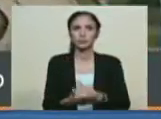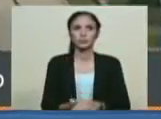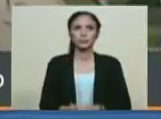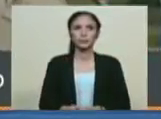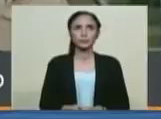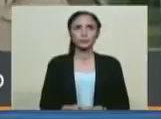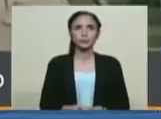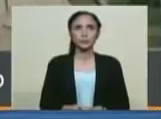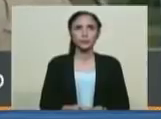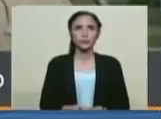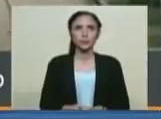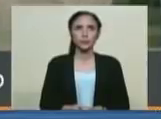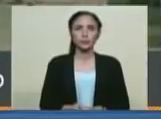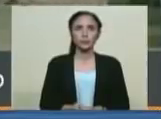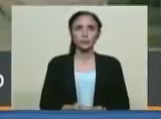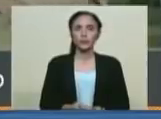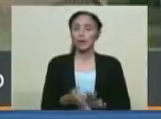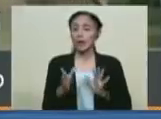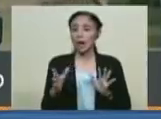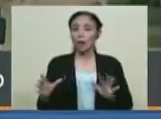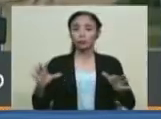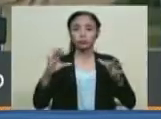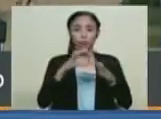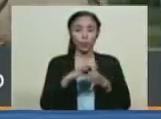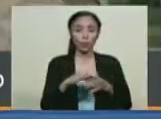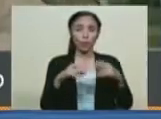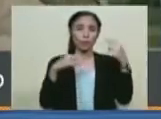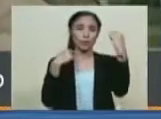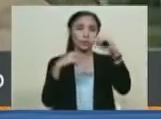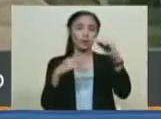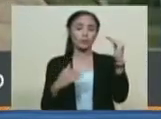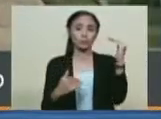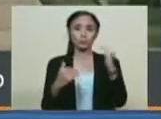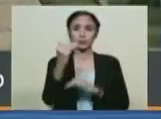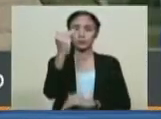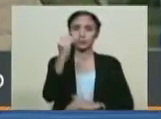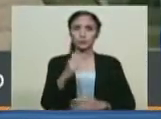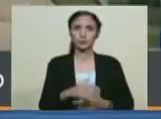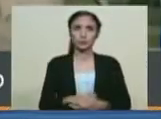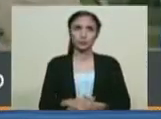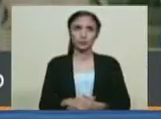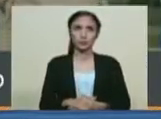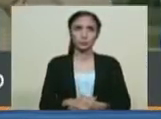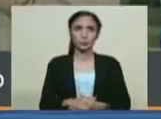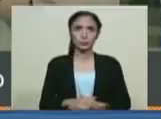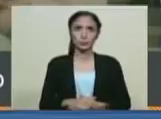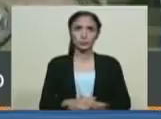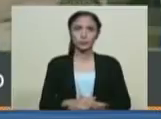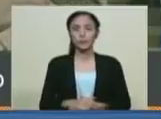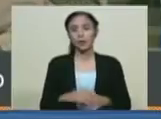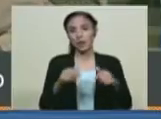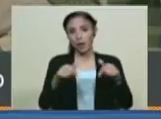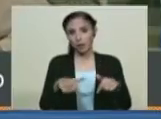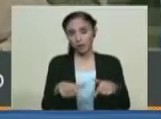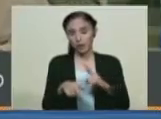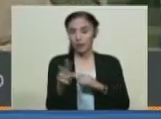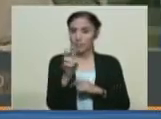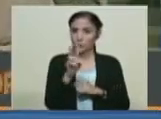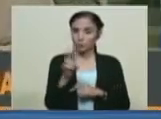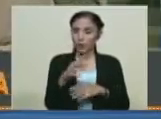Una alianza de carácter estratégico de alto nivel, una asociación estratégica donde la República Bolivariana de